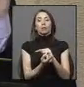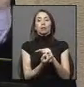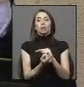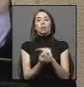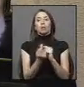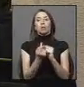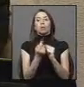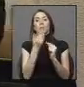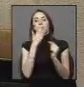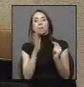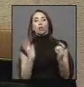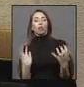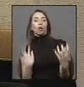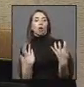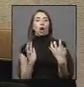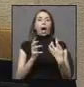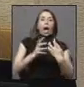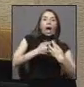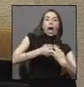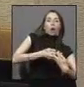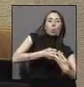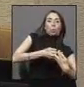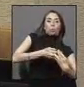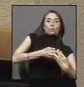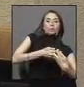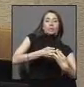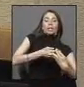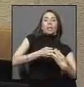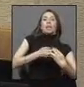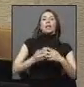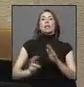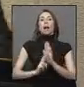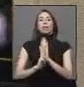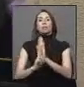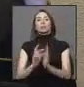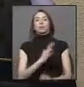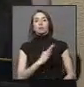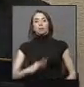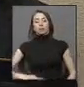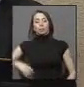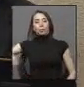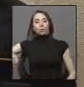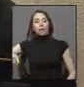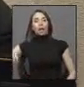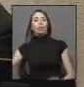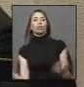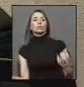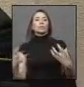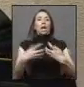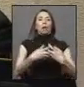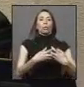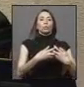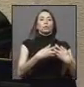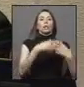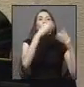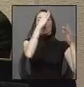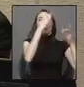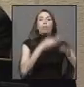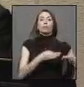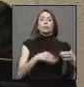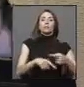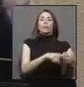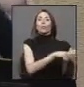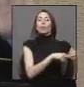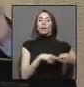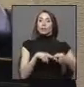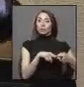mejor ajuste entre la representación parlamentaria y la voluntad de la sociedad.